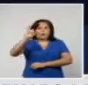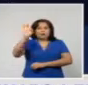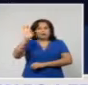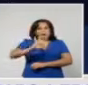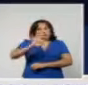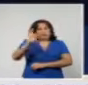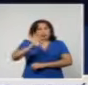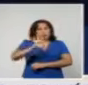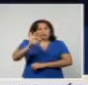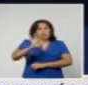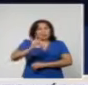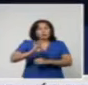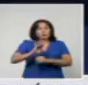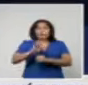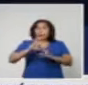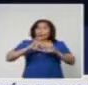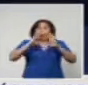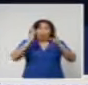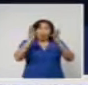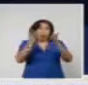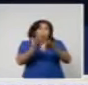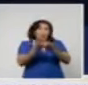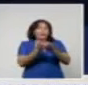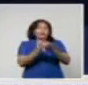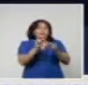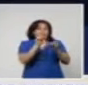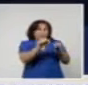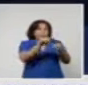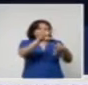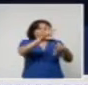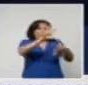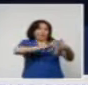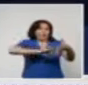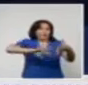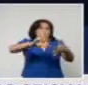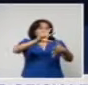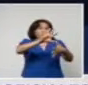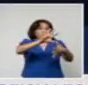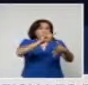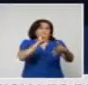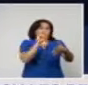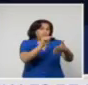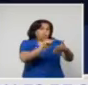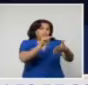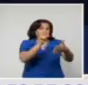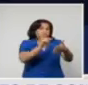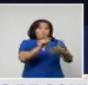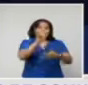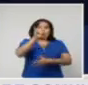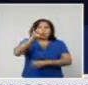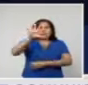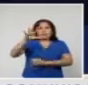53,97% del total de los casos reportados en el mundo, con los